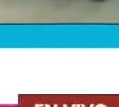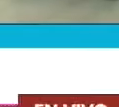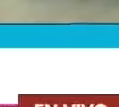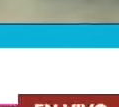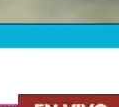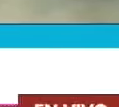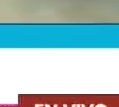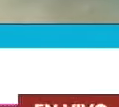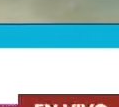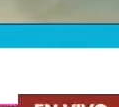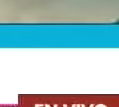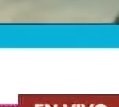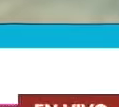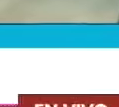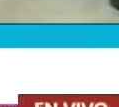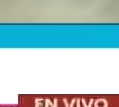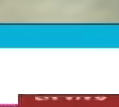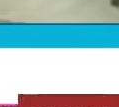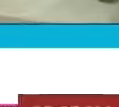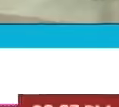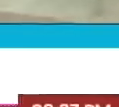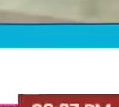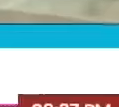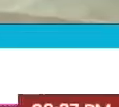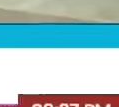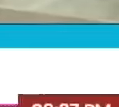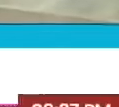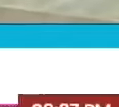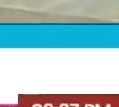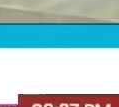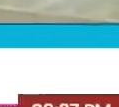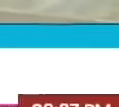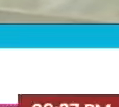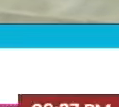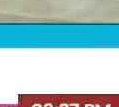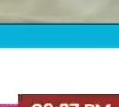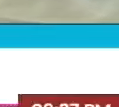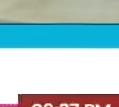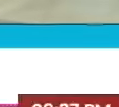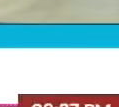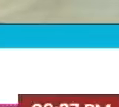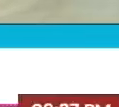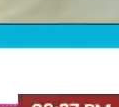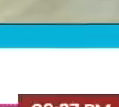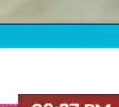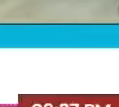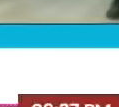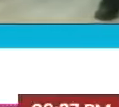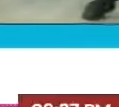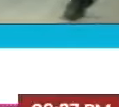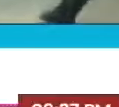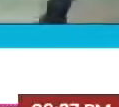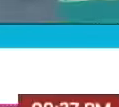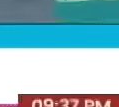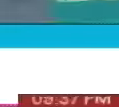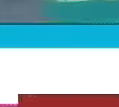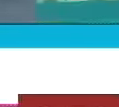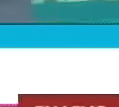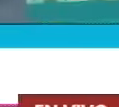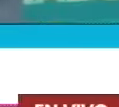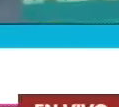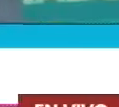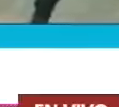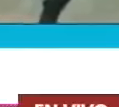estamos venciendo. Las combatientes, mujeres bellas, patria caliente. Como Bolívar, guerrero y fuerte. Felices